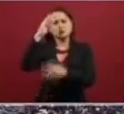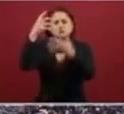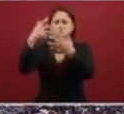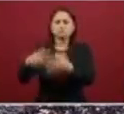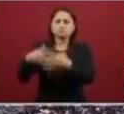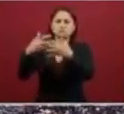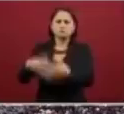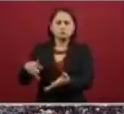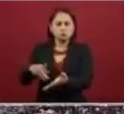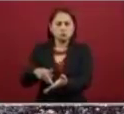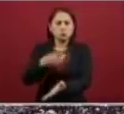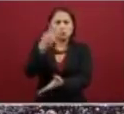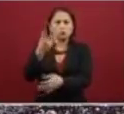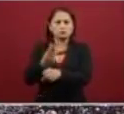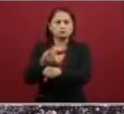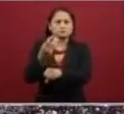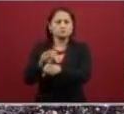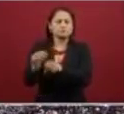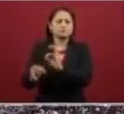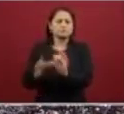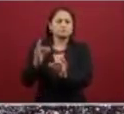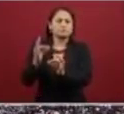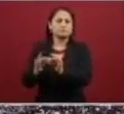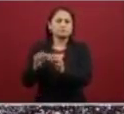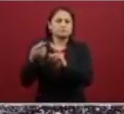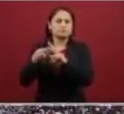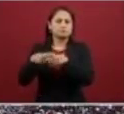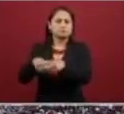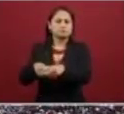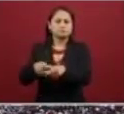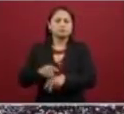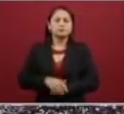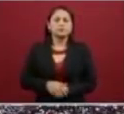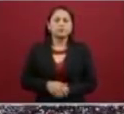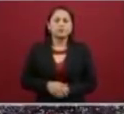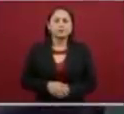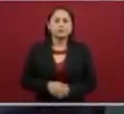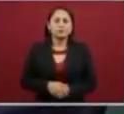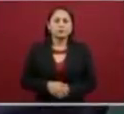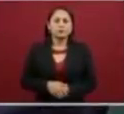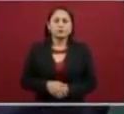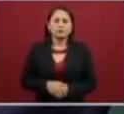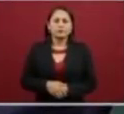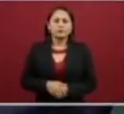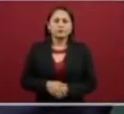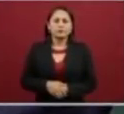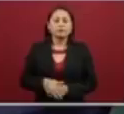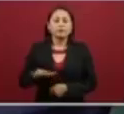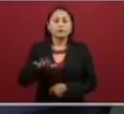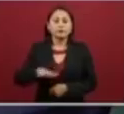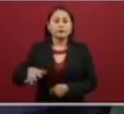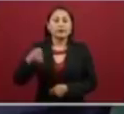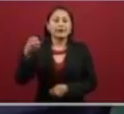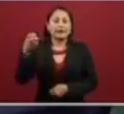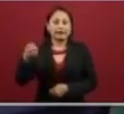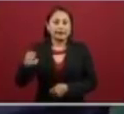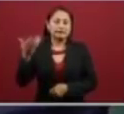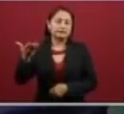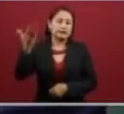una obra que se hizo en los gobiernos